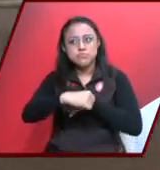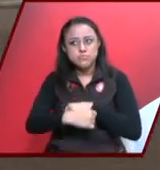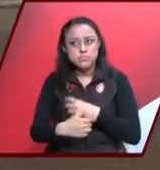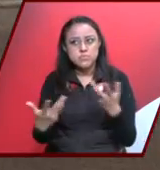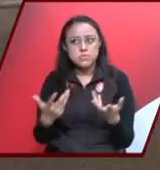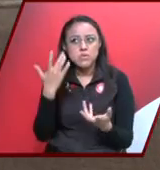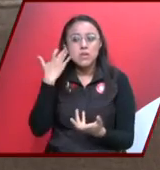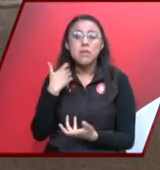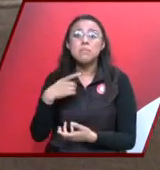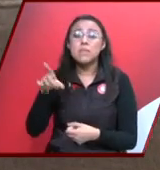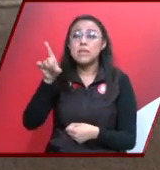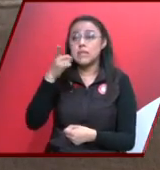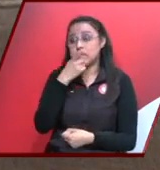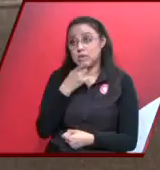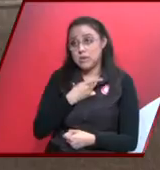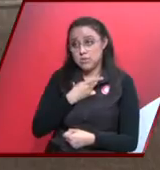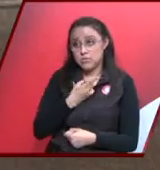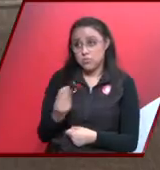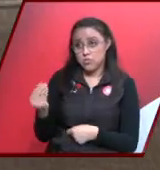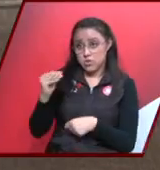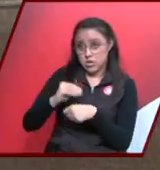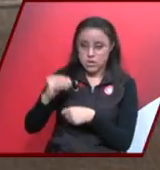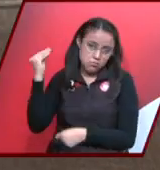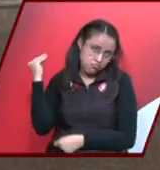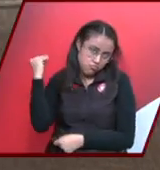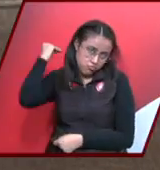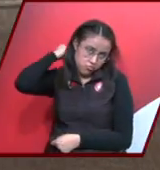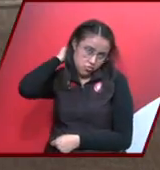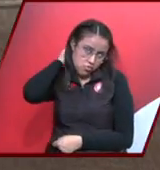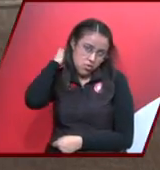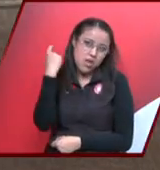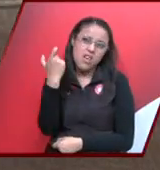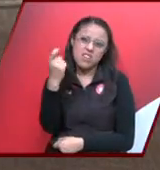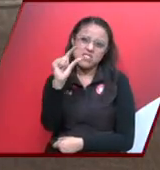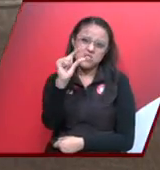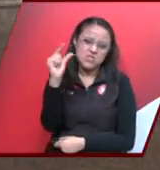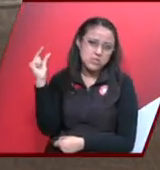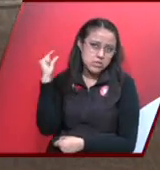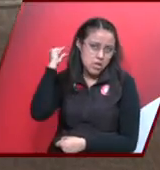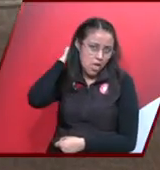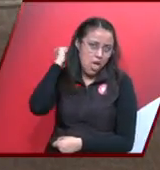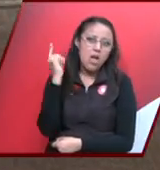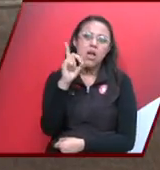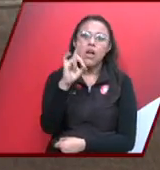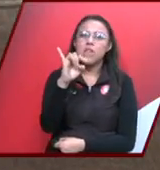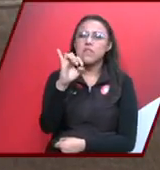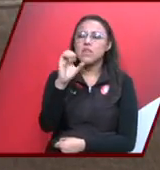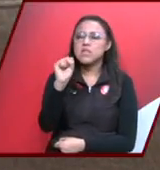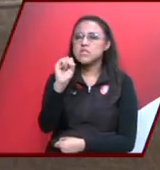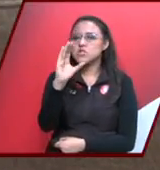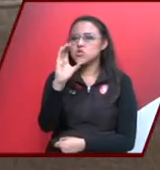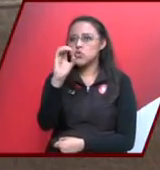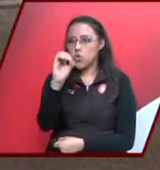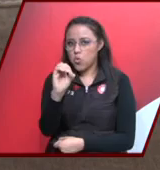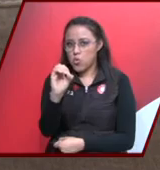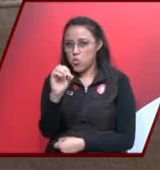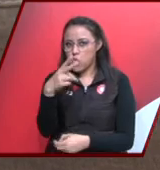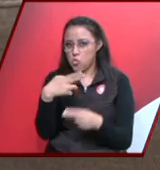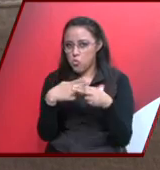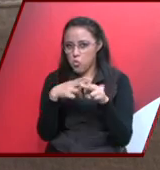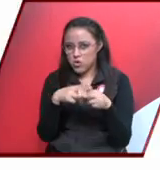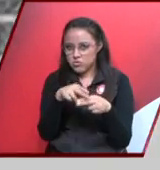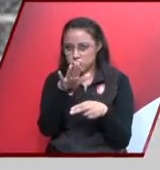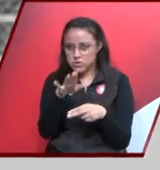Me tenían que colocar un sustituto del disco, un chip de hueso, le llaman los médicos. Lo colocan, en